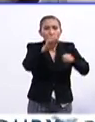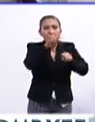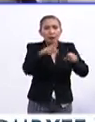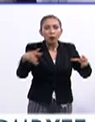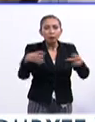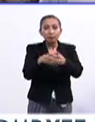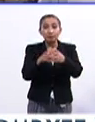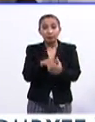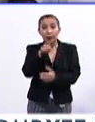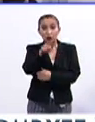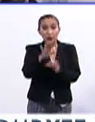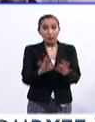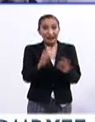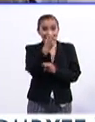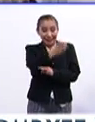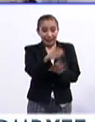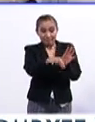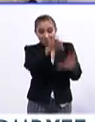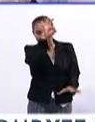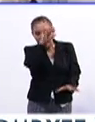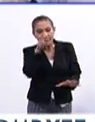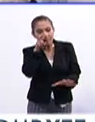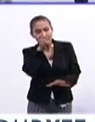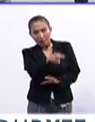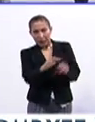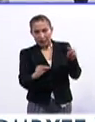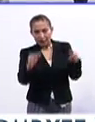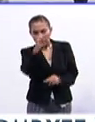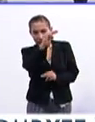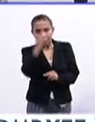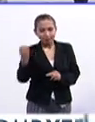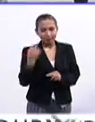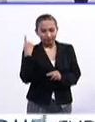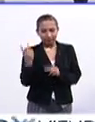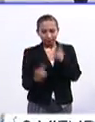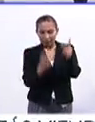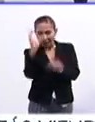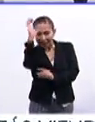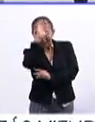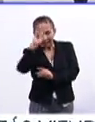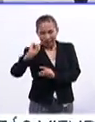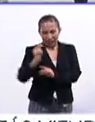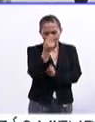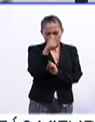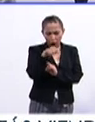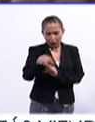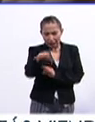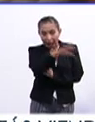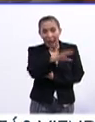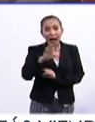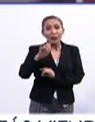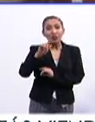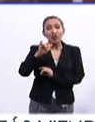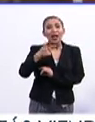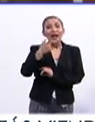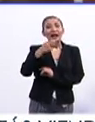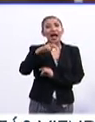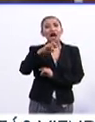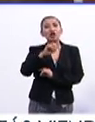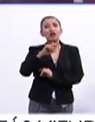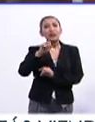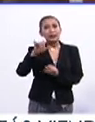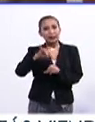debido a su relevancia y el perfil que maneja el foro consultivo científico y tecnológico y la editorial grano de sal